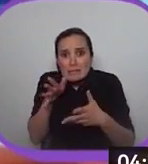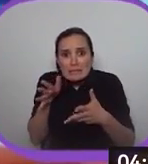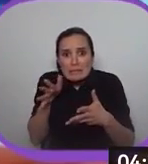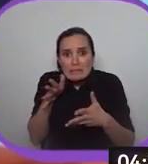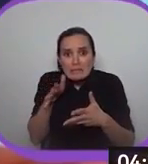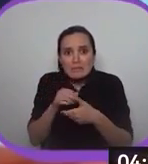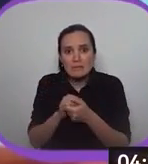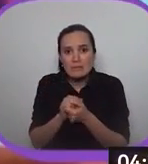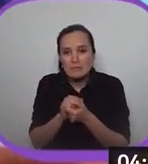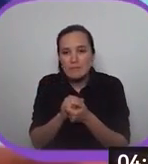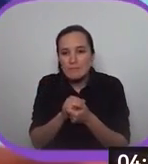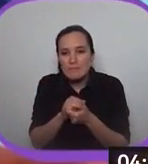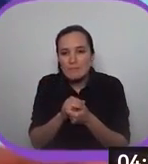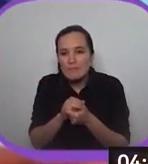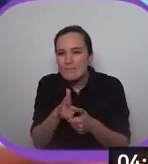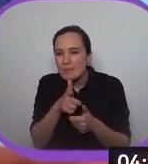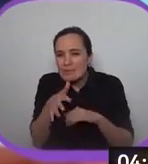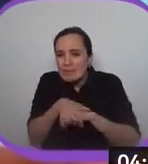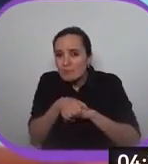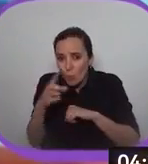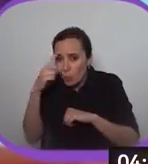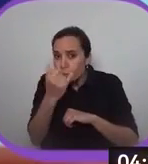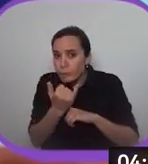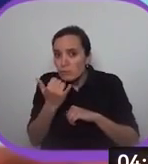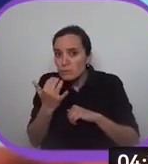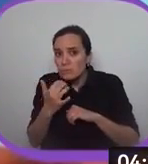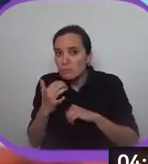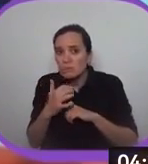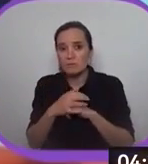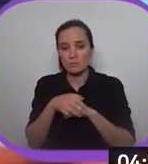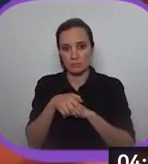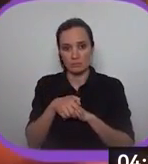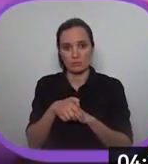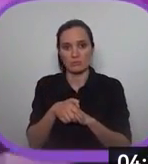¡Los Vandals! Parece que nuestros amigos están en problemas.